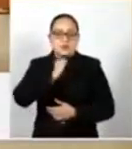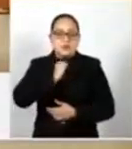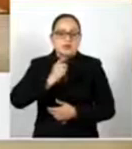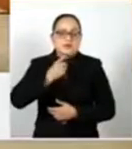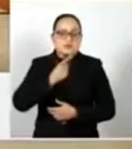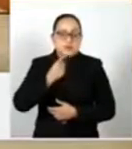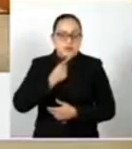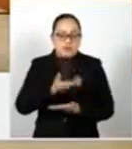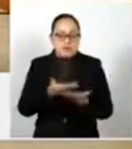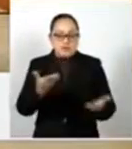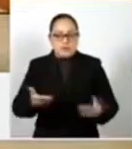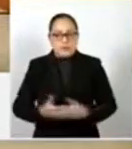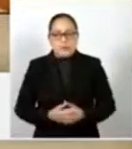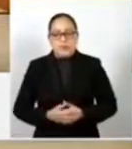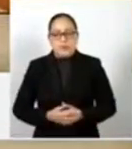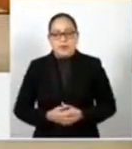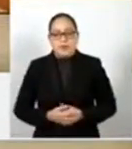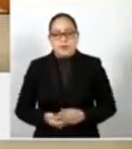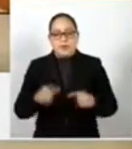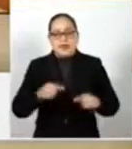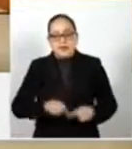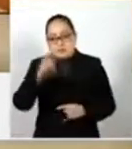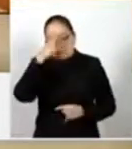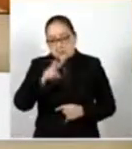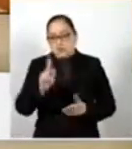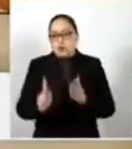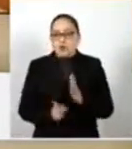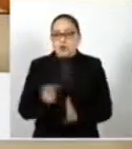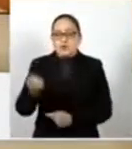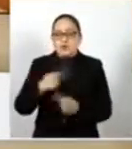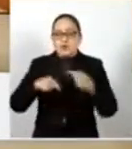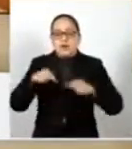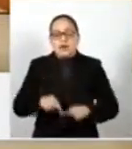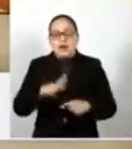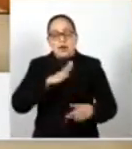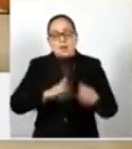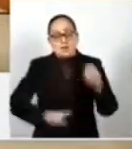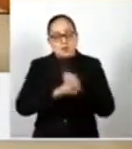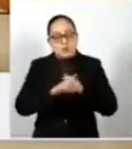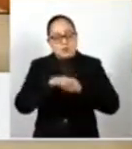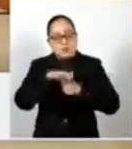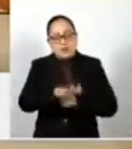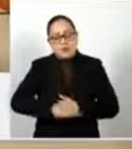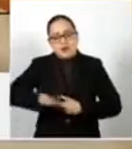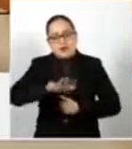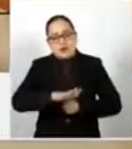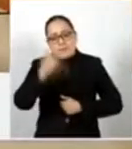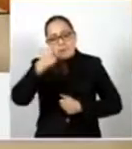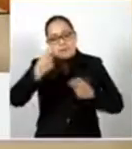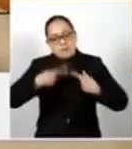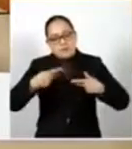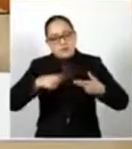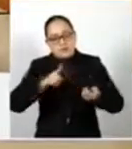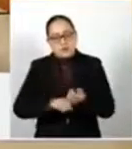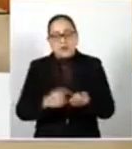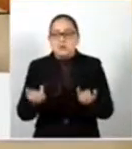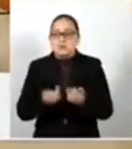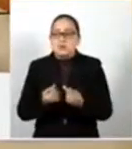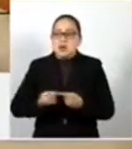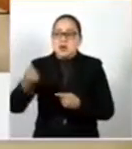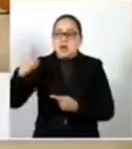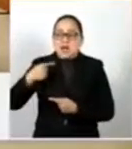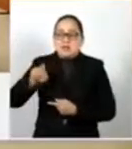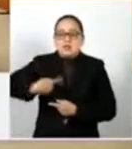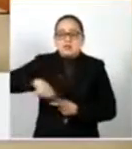legisladores, México nuevamente vive una crisis humanitaria. Como en el pasado, el Partido